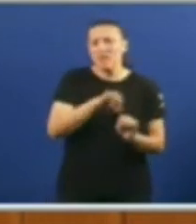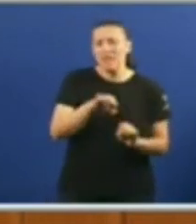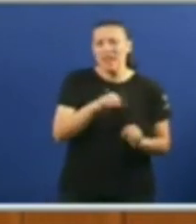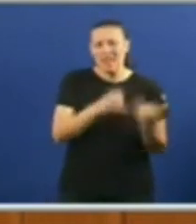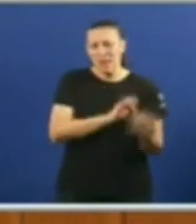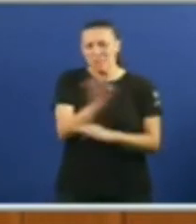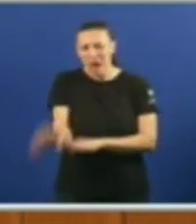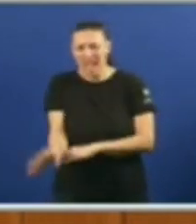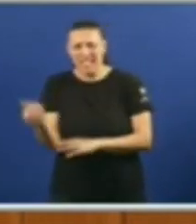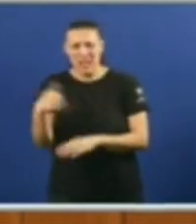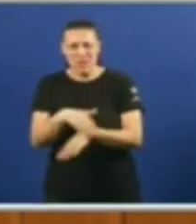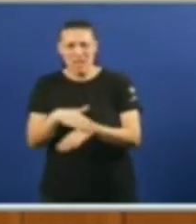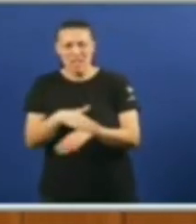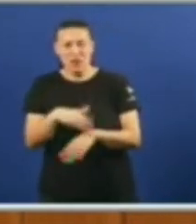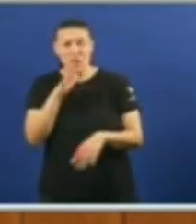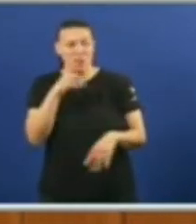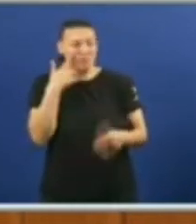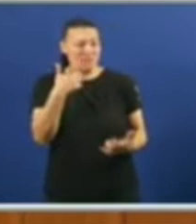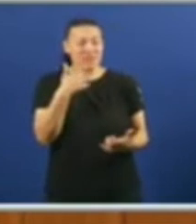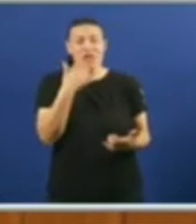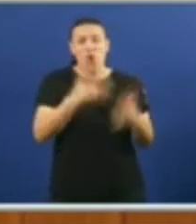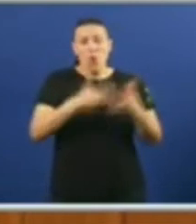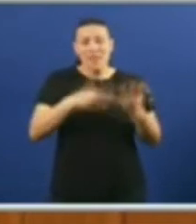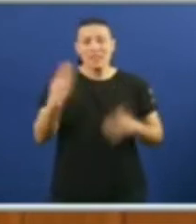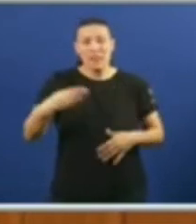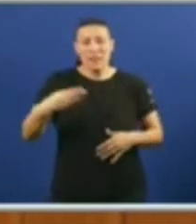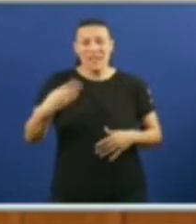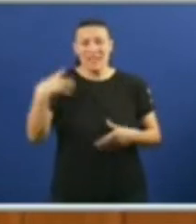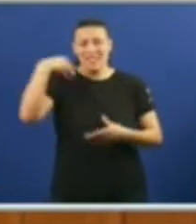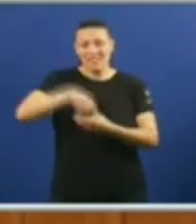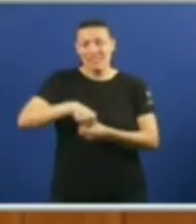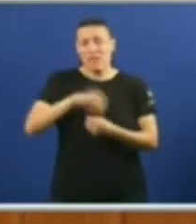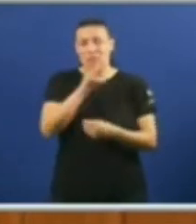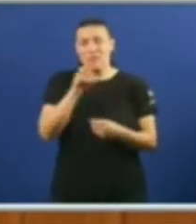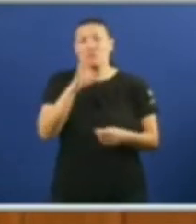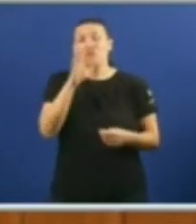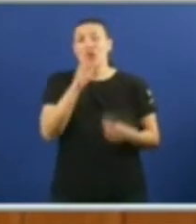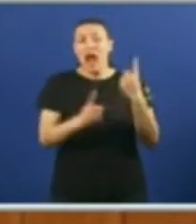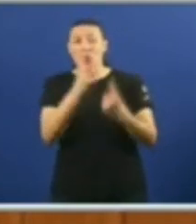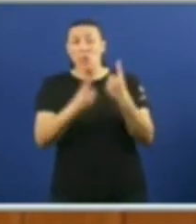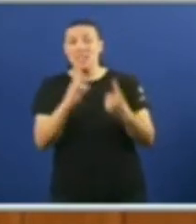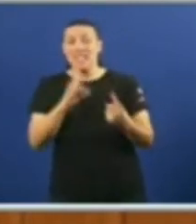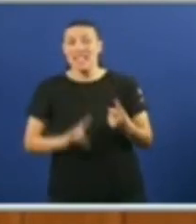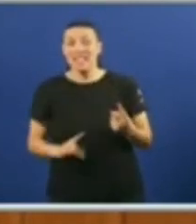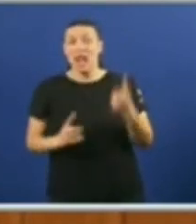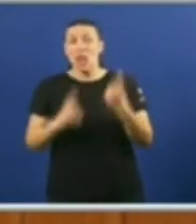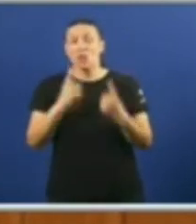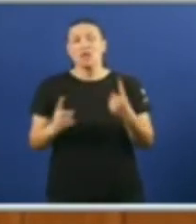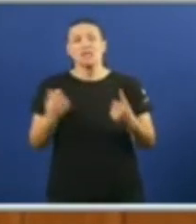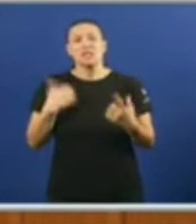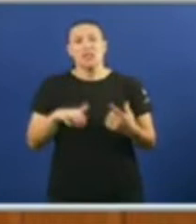logo, efectivamente, sonotábase moito nesas contas en B que tiña o Partido Popular, porque algunhas destas eléctricas